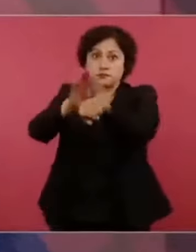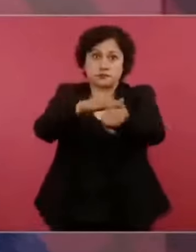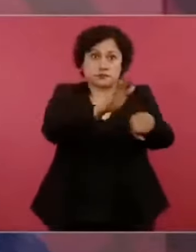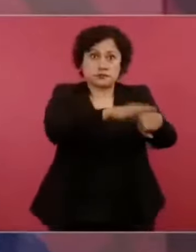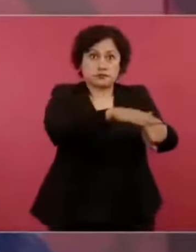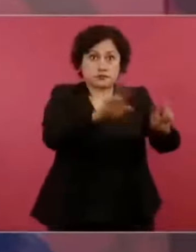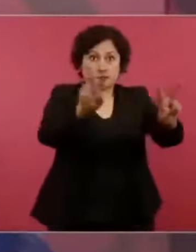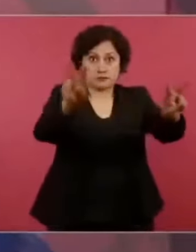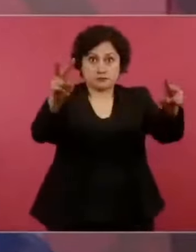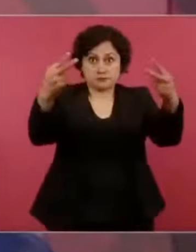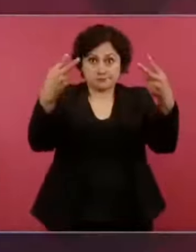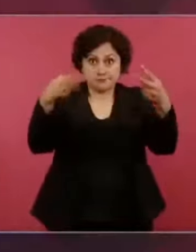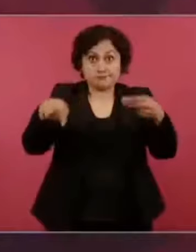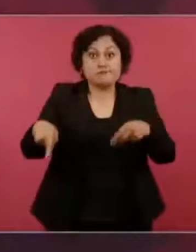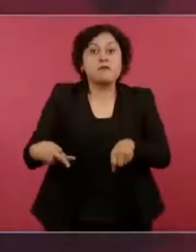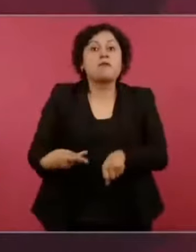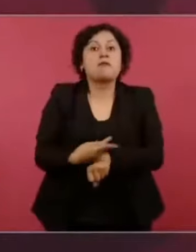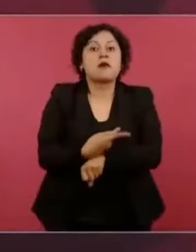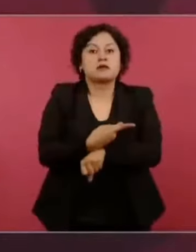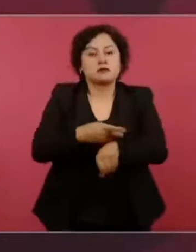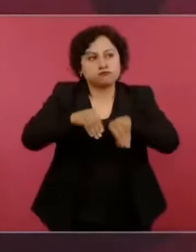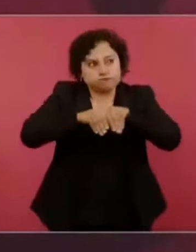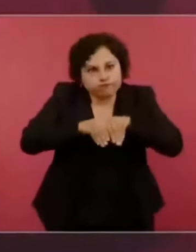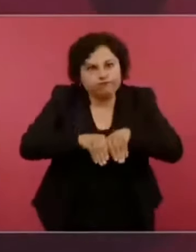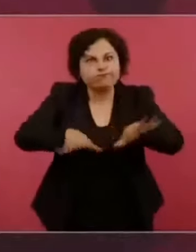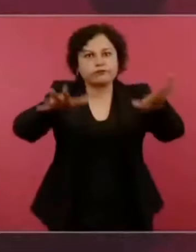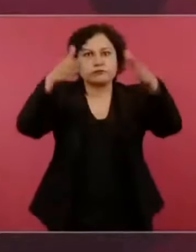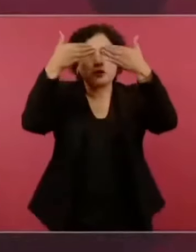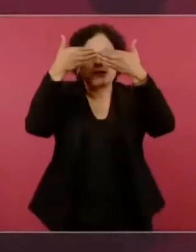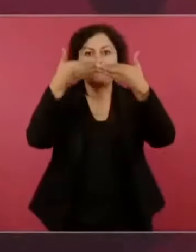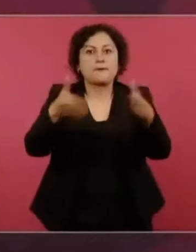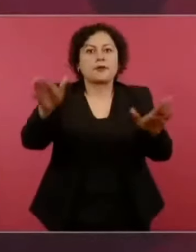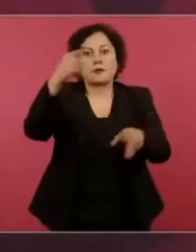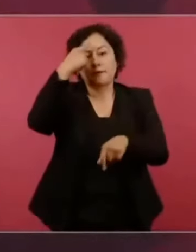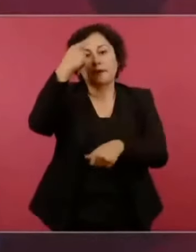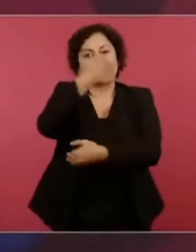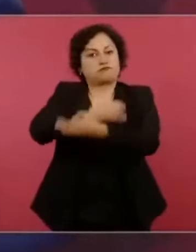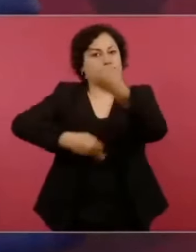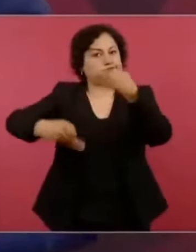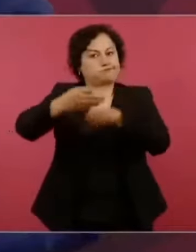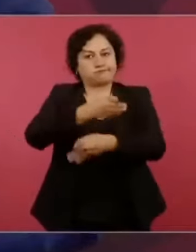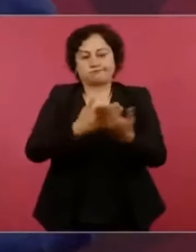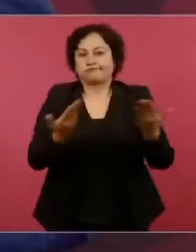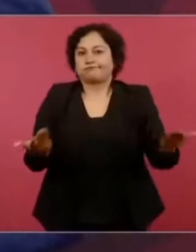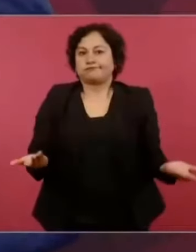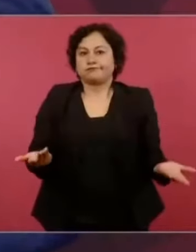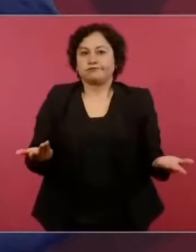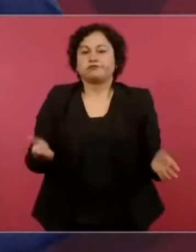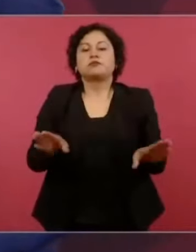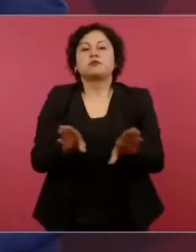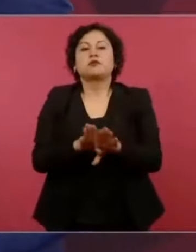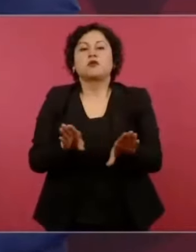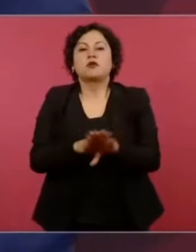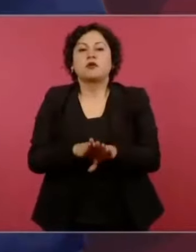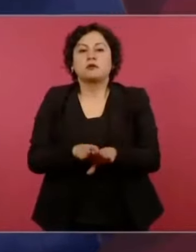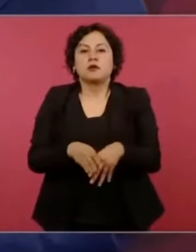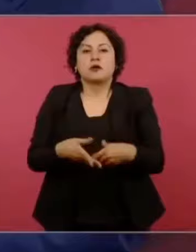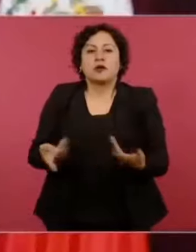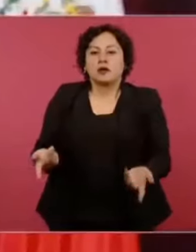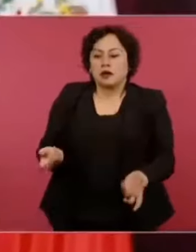vez más pública. Nada de que se lleva a cabo un atropello así